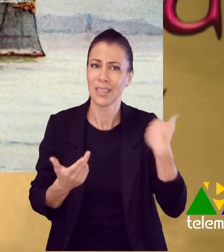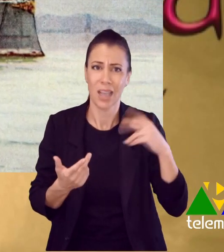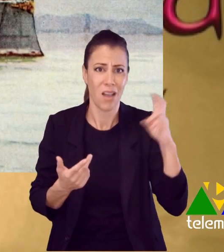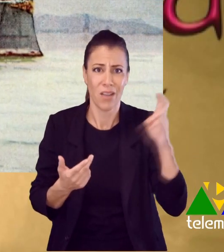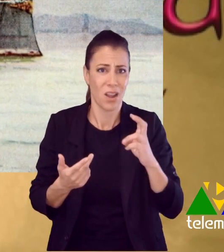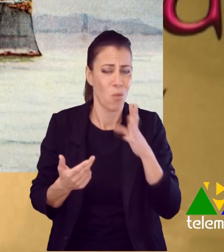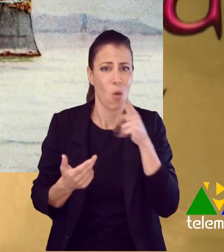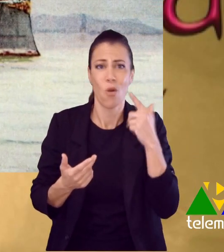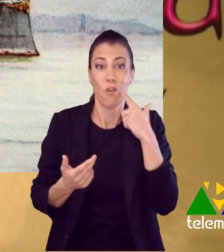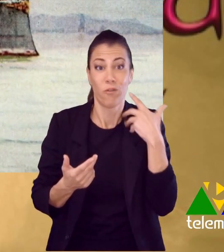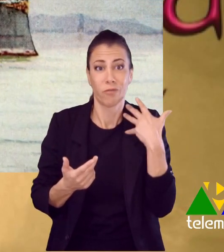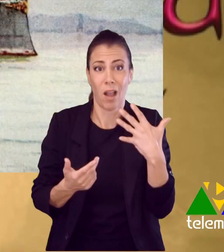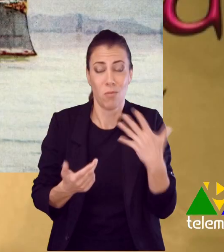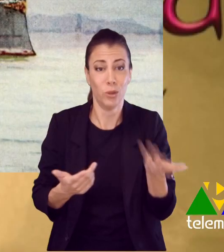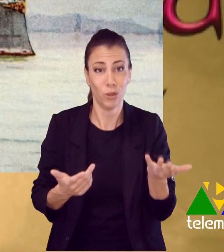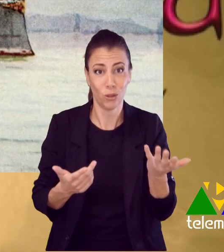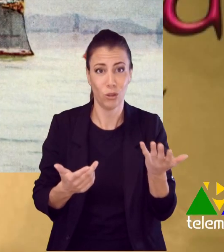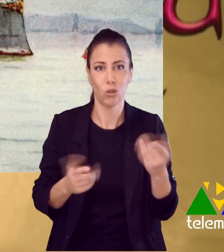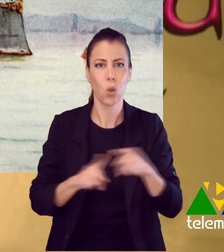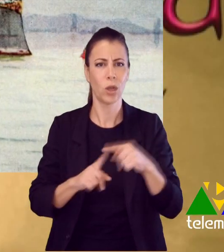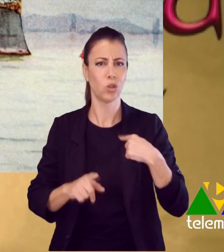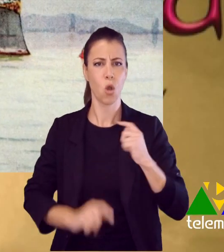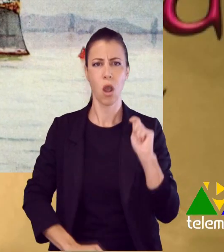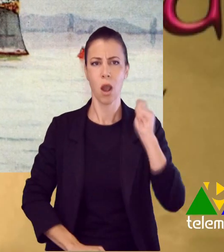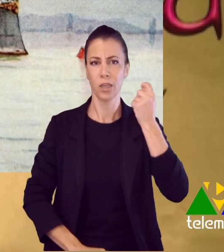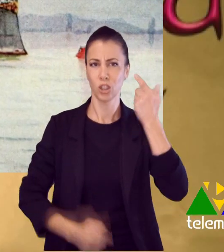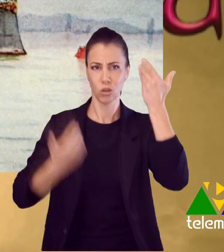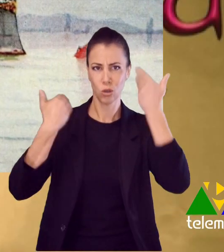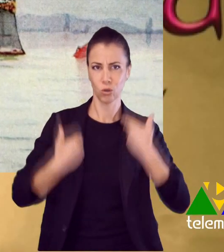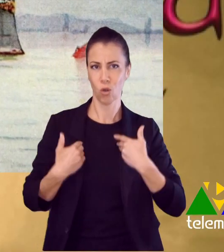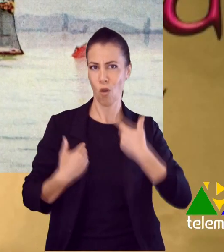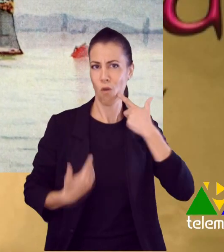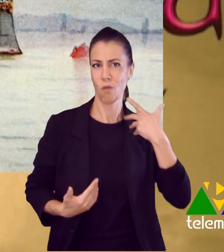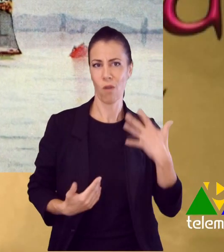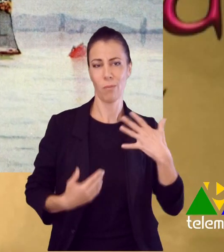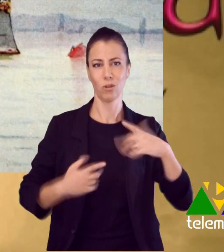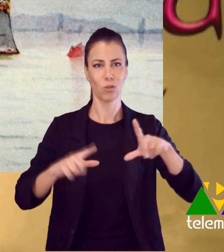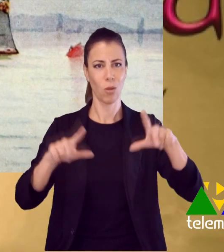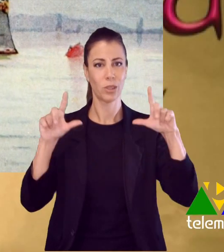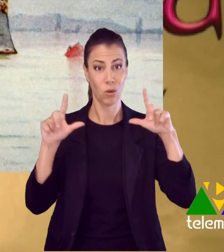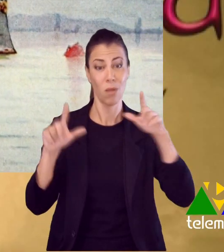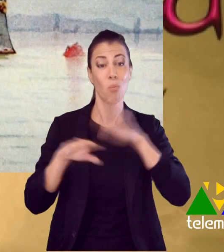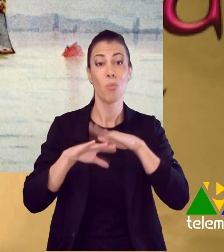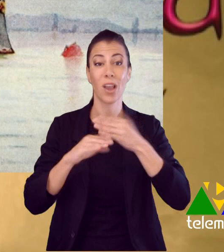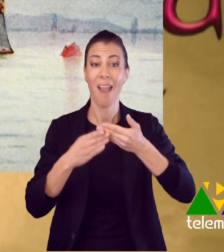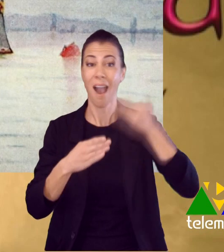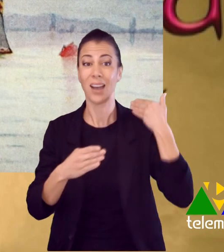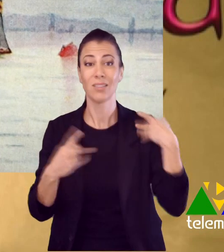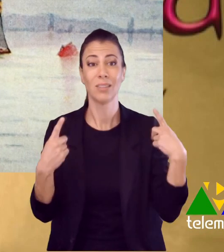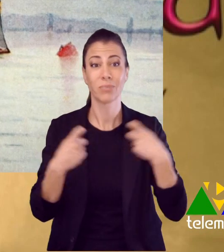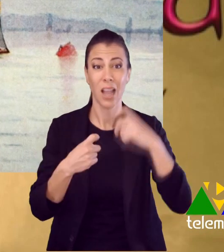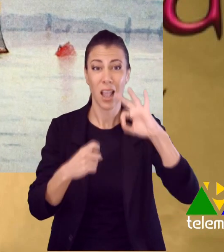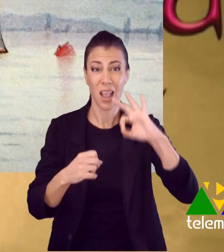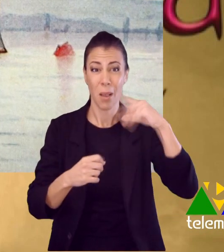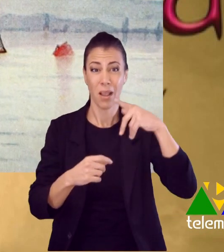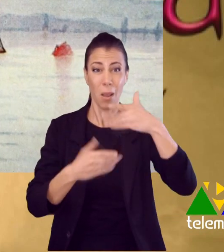con fama de héroe de la guerra la última guerra que tuvimos en Marruecos, venía con fama de